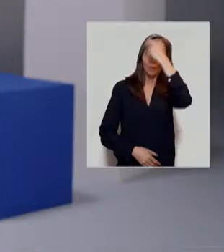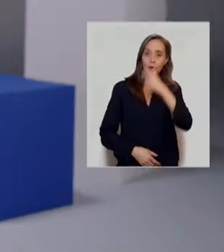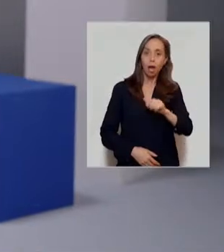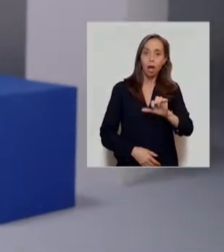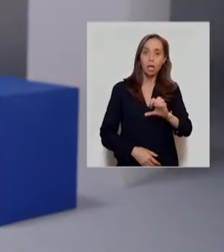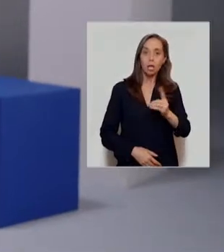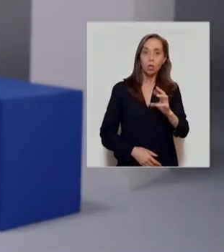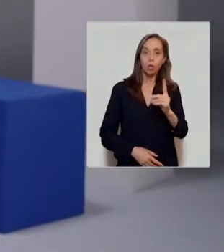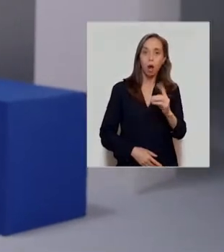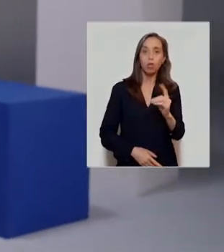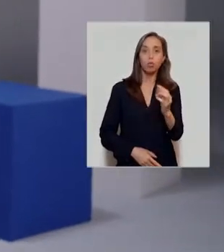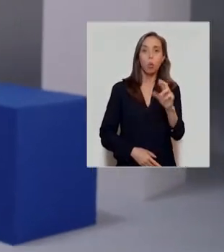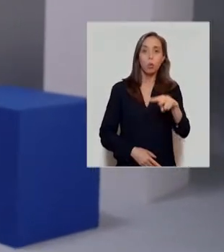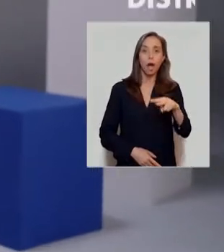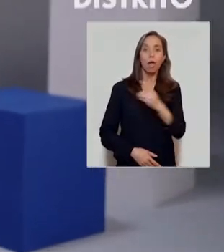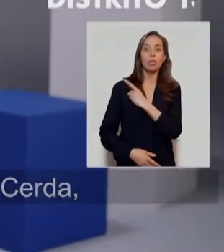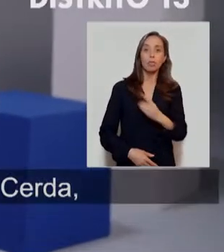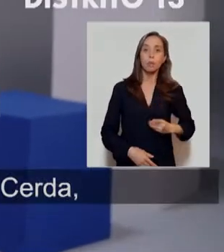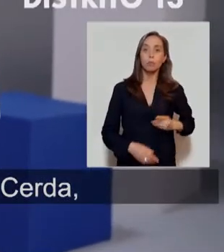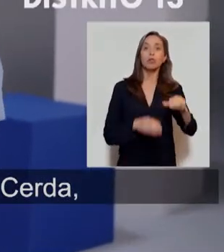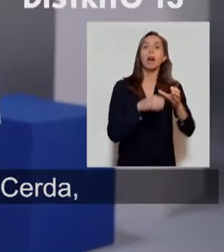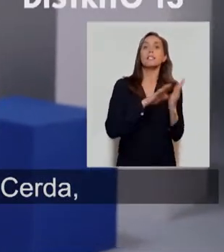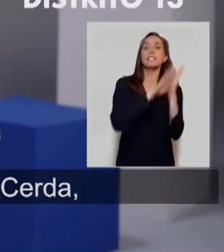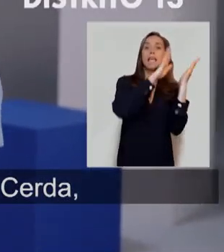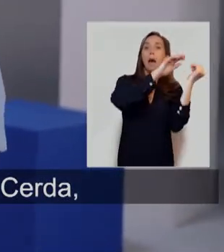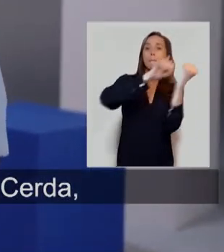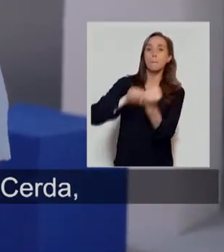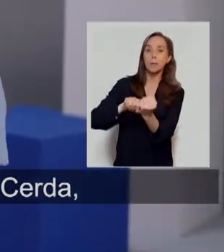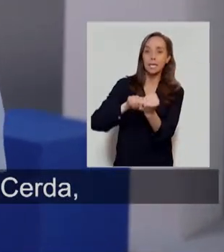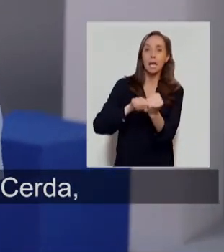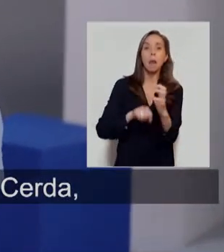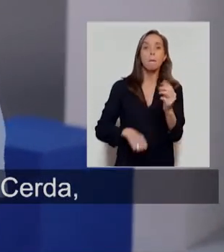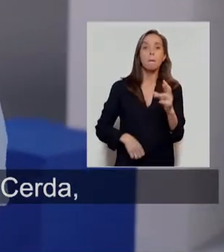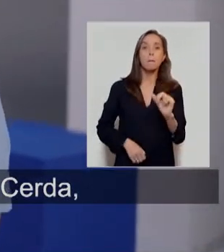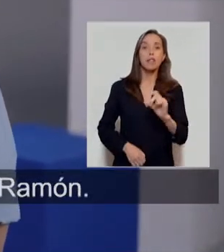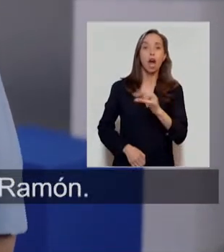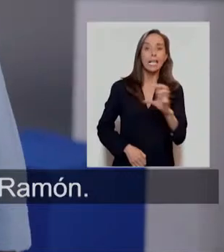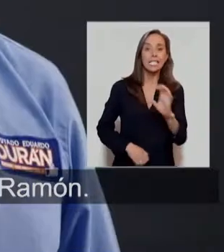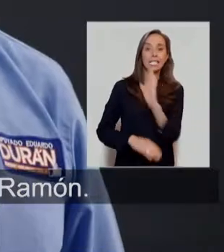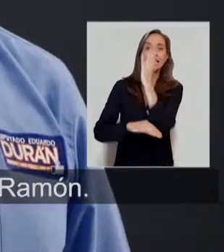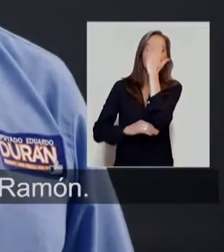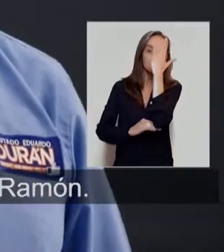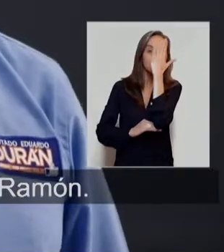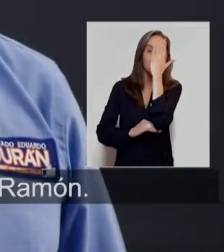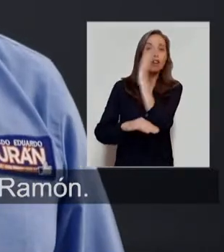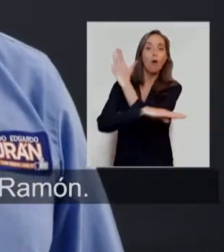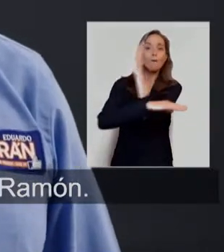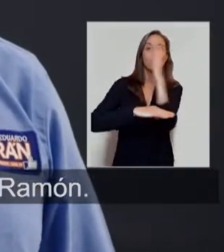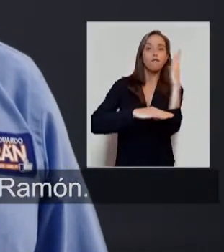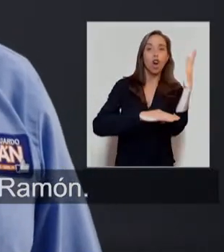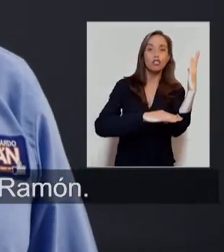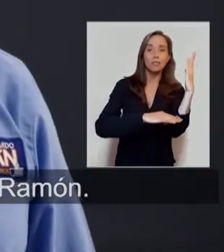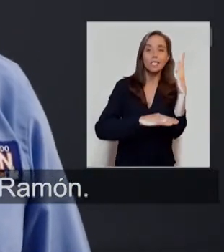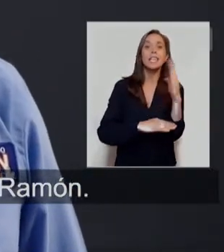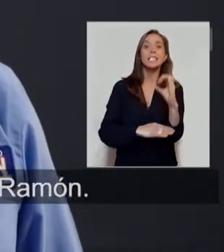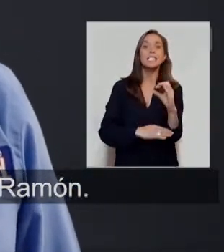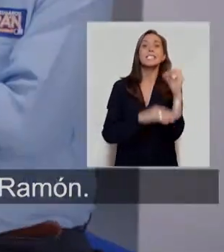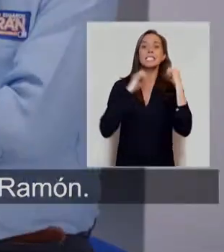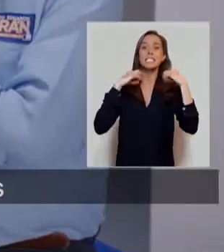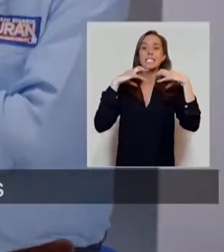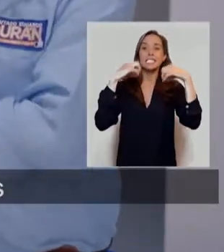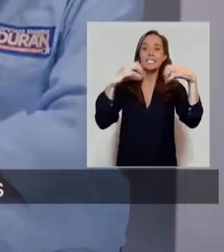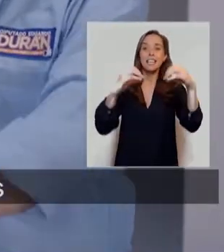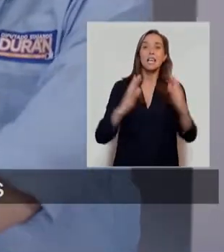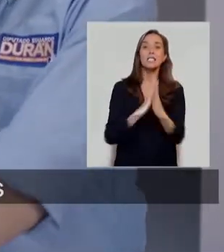hola soy eduardo durán diputado por san miguel pedro aguirre cerda lo espejo el bosque la cisterna y san ramón